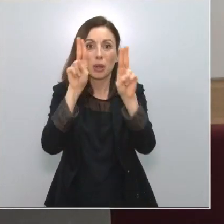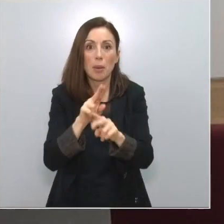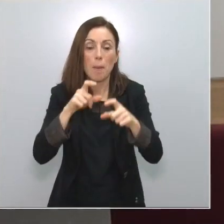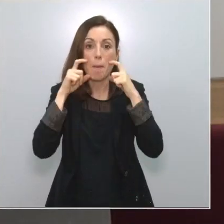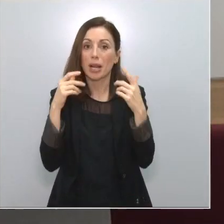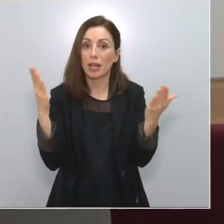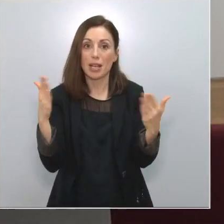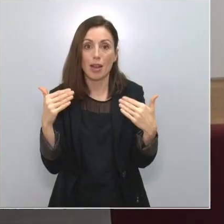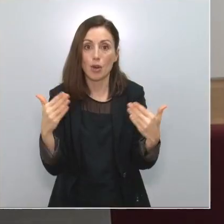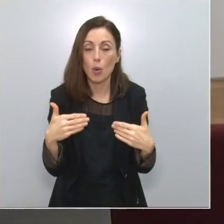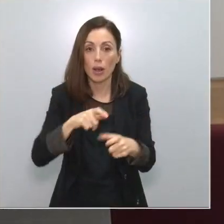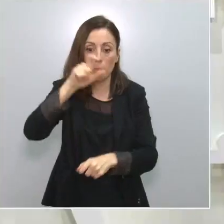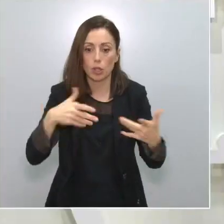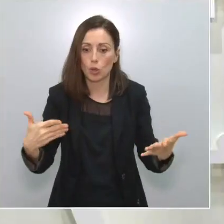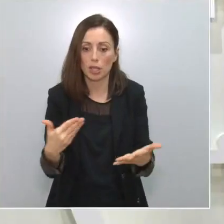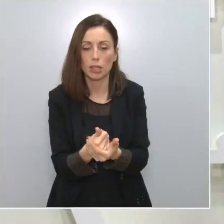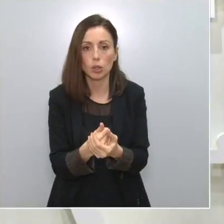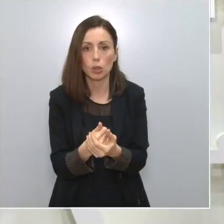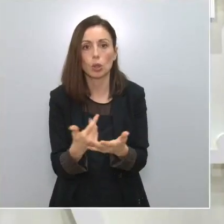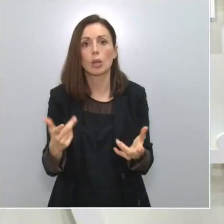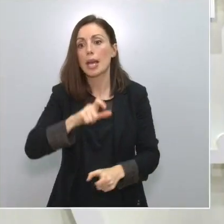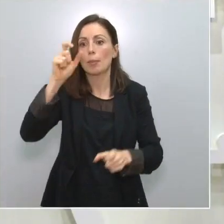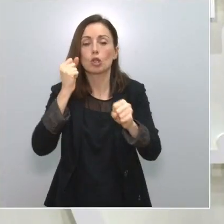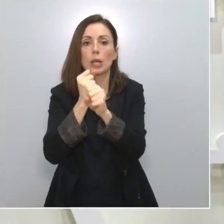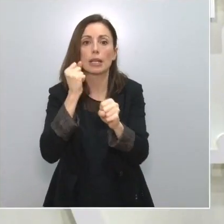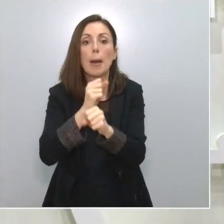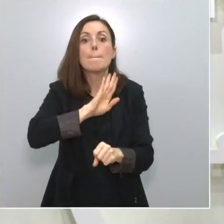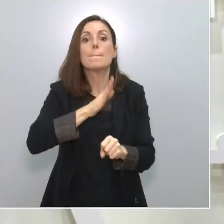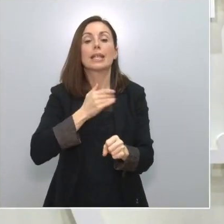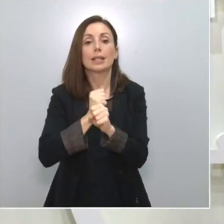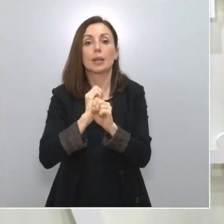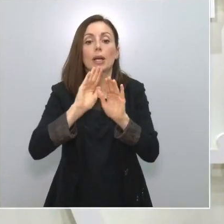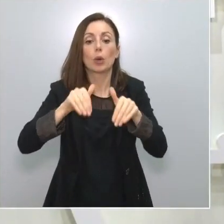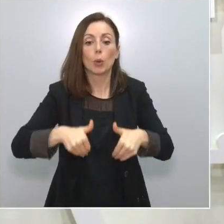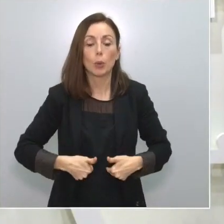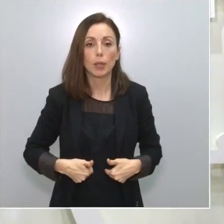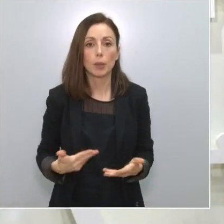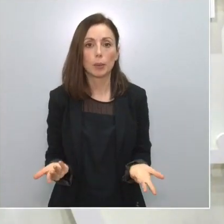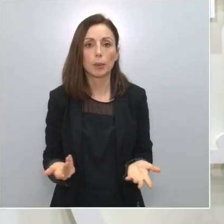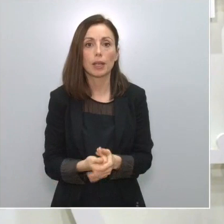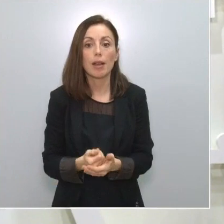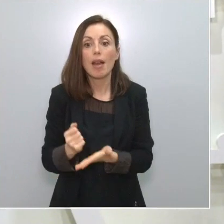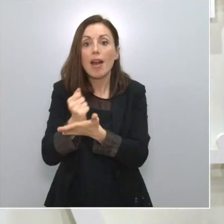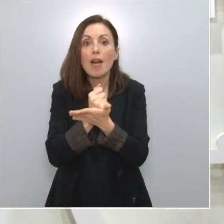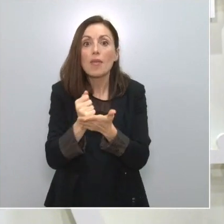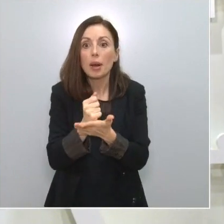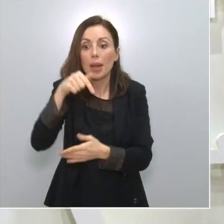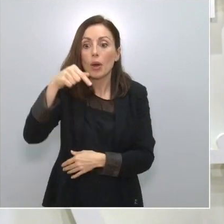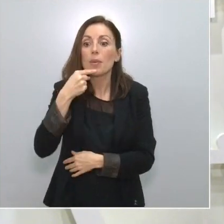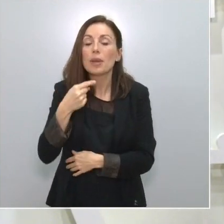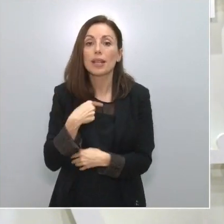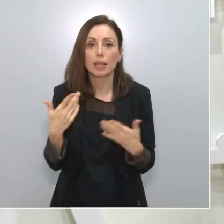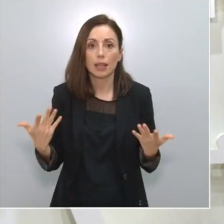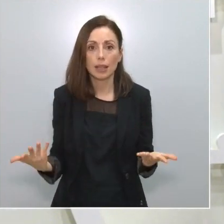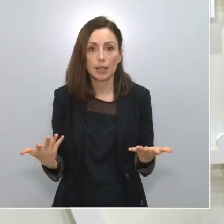mascarillas suficientes para toda la población, ni para todos aquellos trabajadores que mañana van a ir a trabajar. Incluso las farmacias hoy nos estaban diciendo que